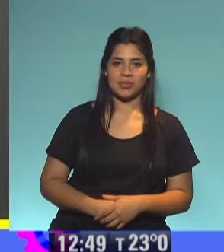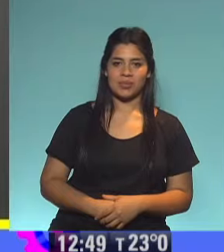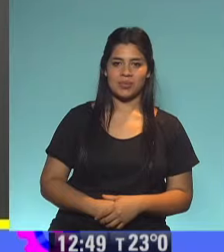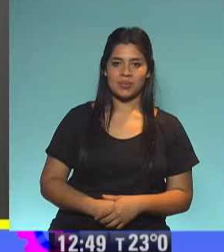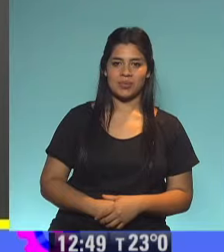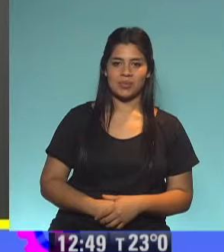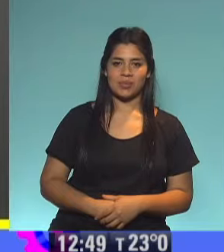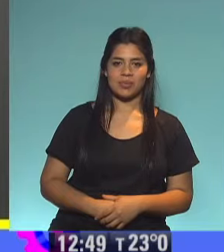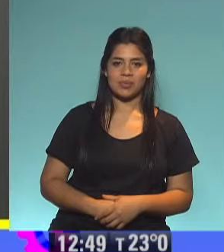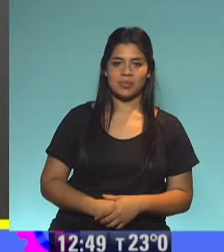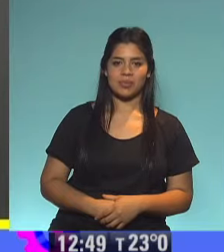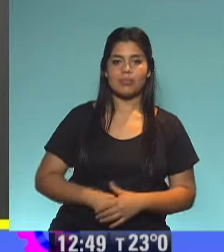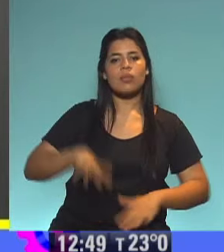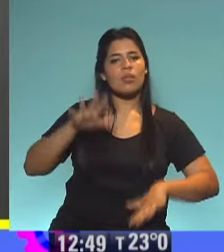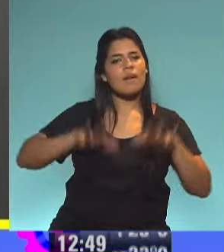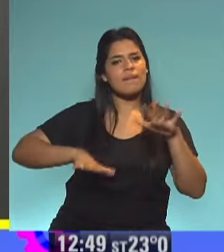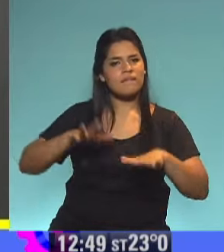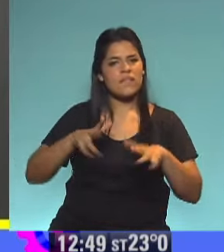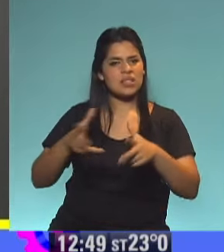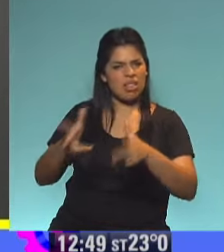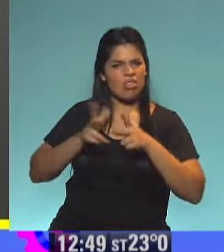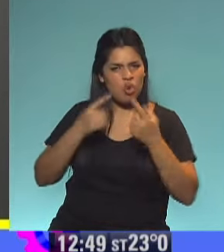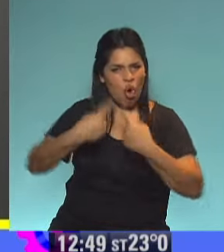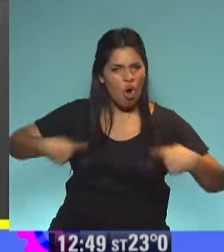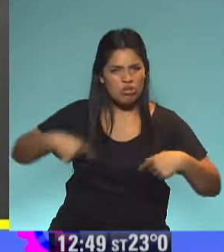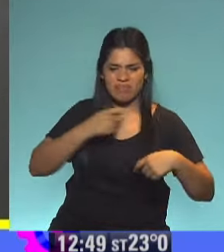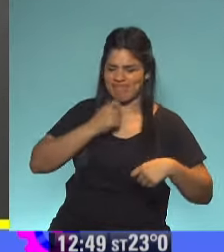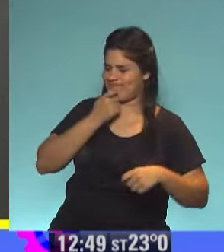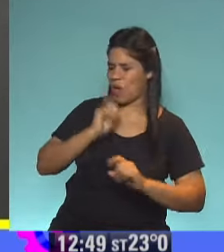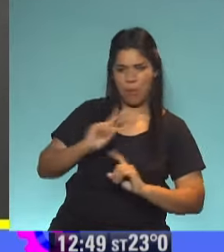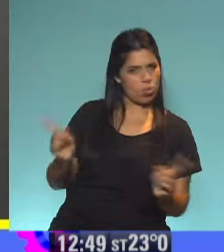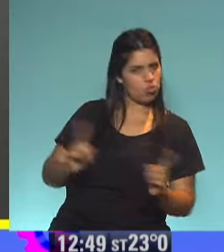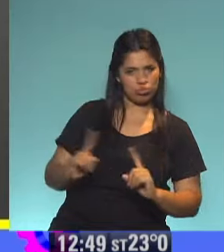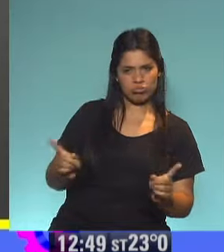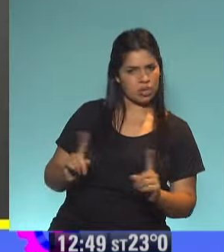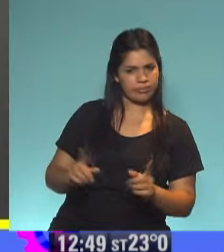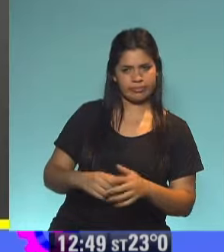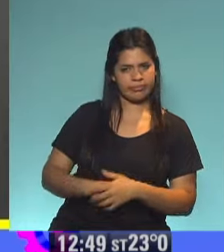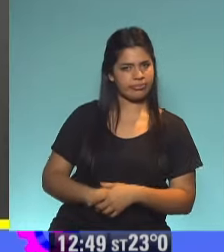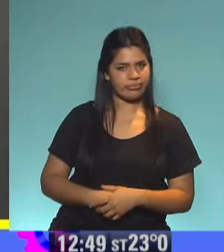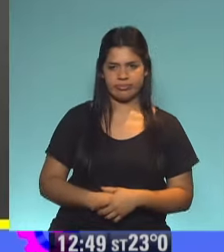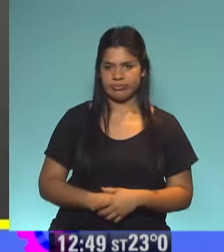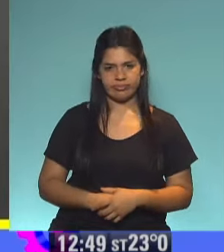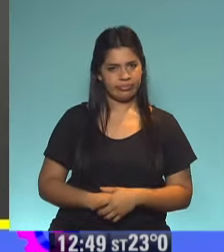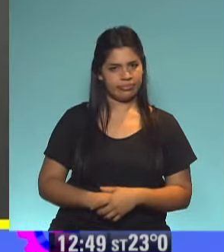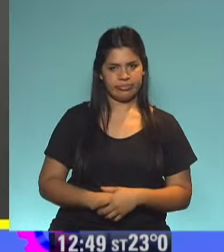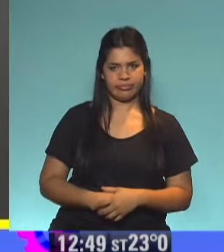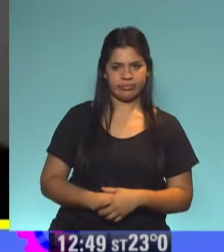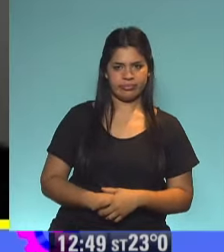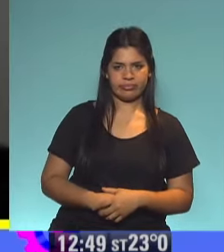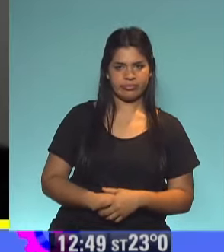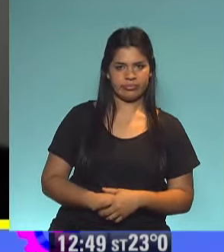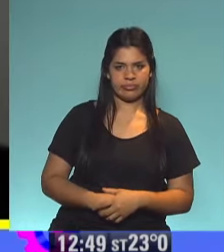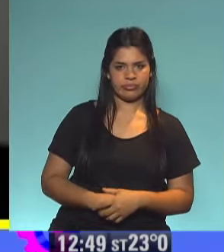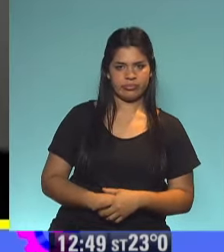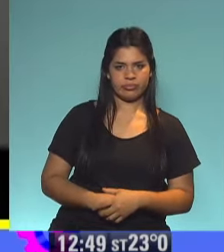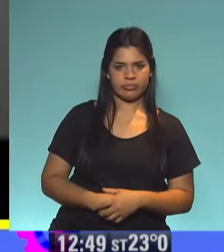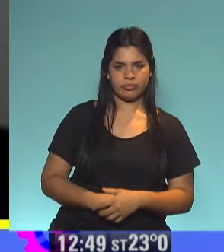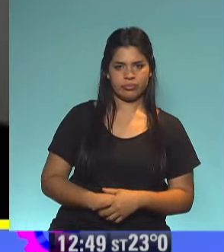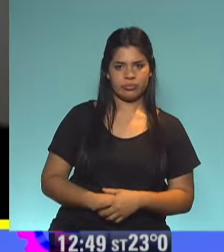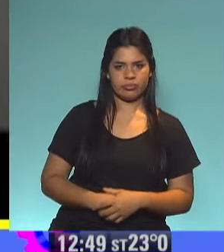Se le ha unido, se le ha unido, se ha abierto a Puchivo y Tisialke. No,